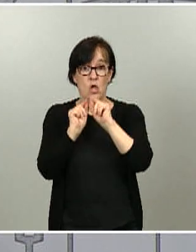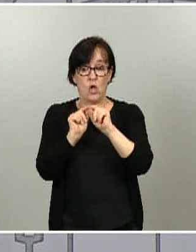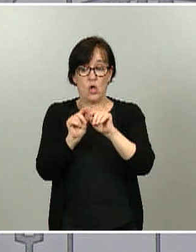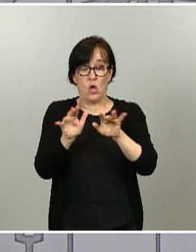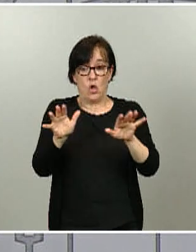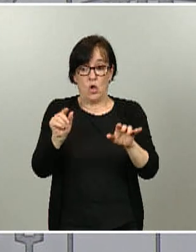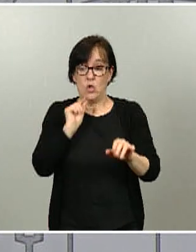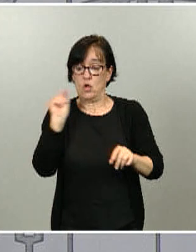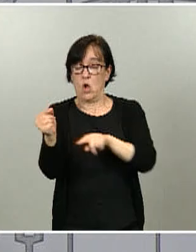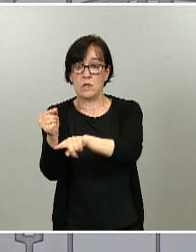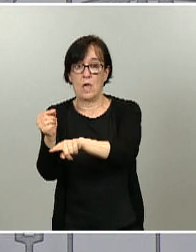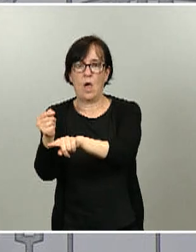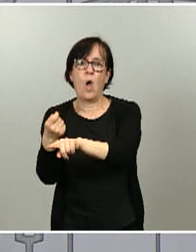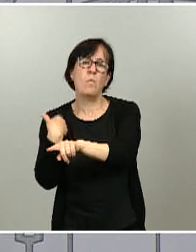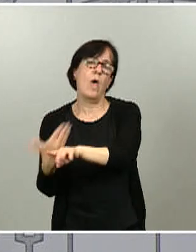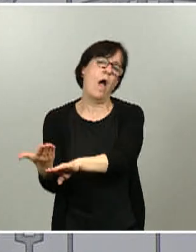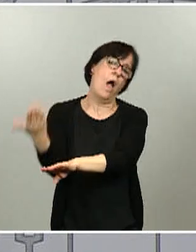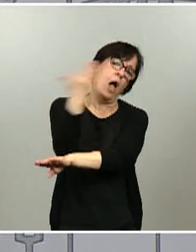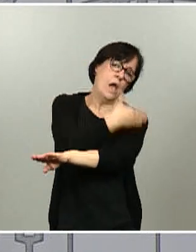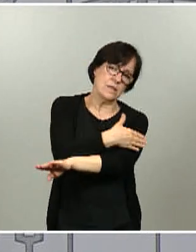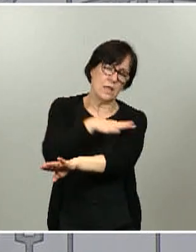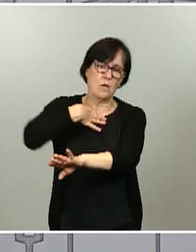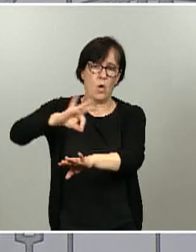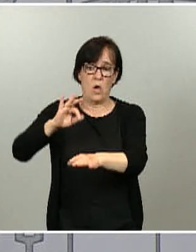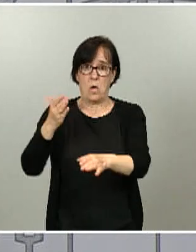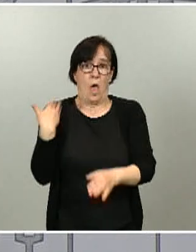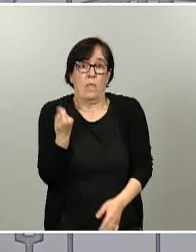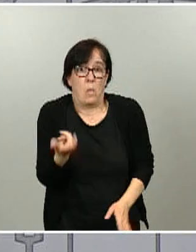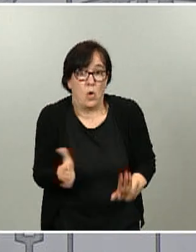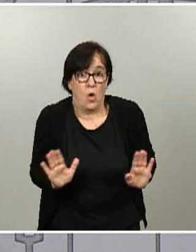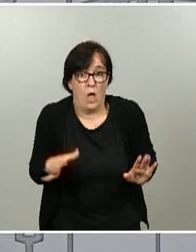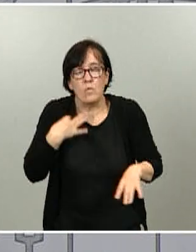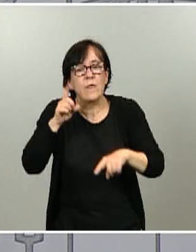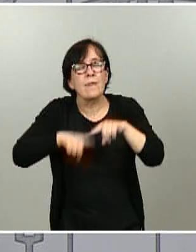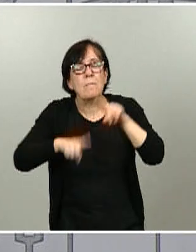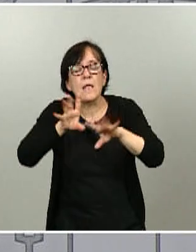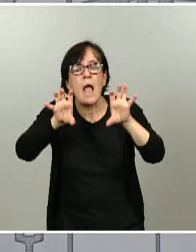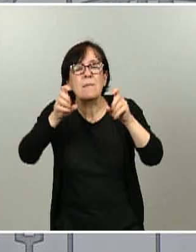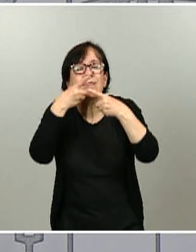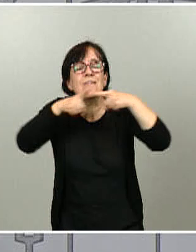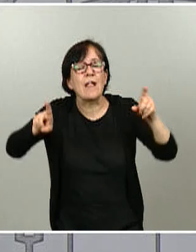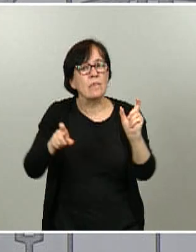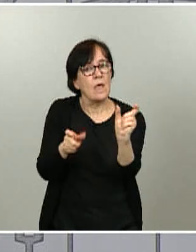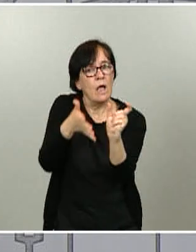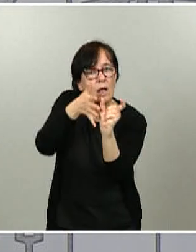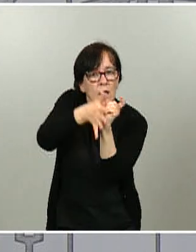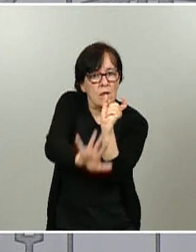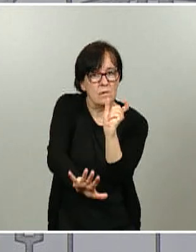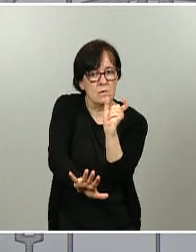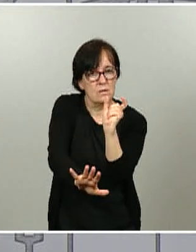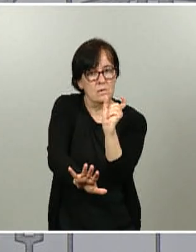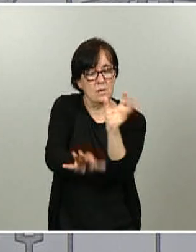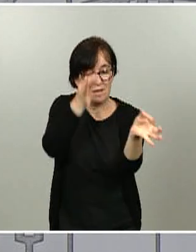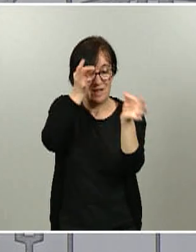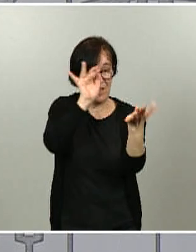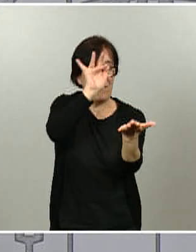muy anterior o ha podido ser muy reciente. Entonces tenemos que aprender a diferenciar lo que es un dato de fecha de notificación de lo